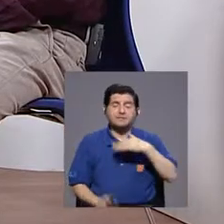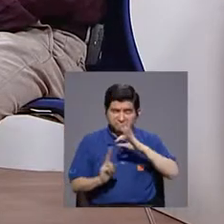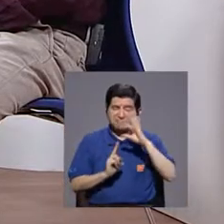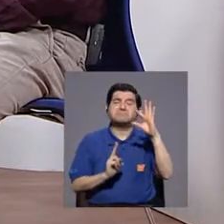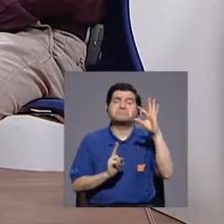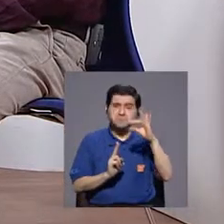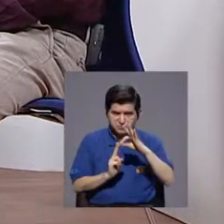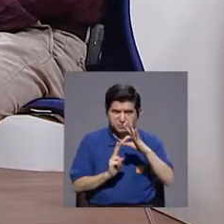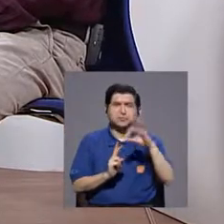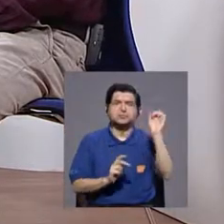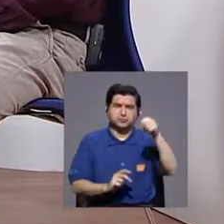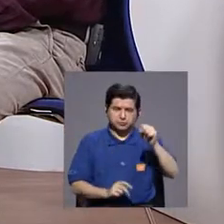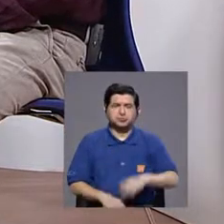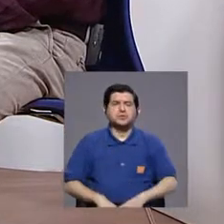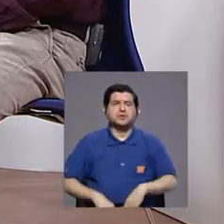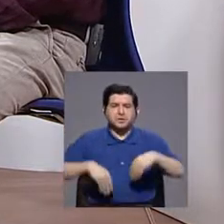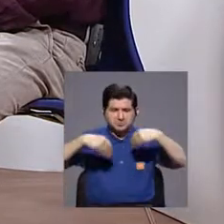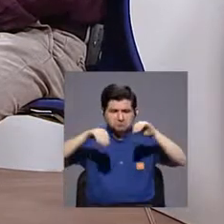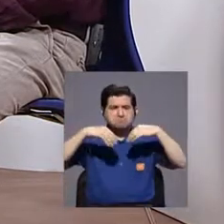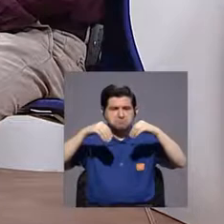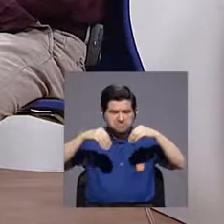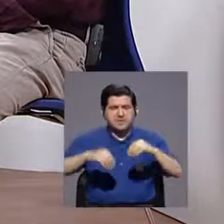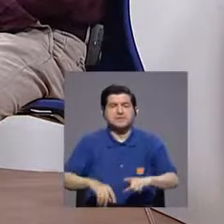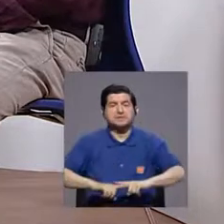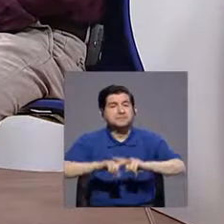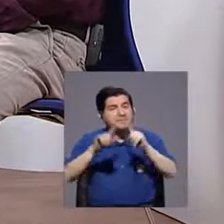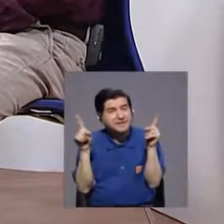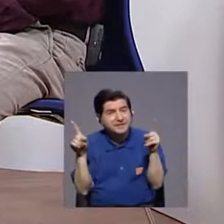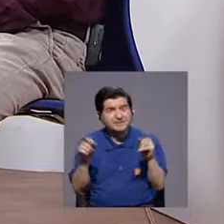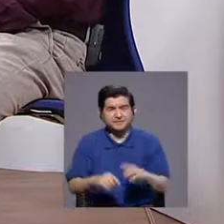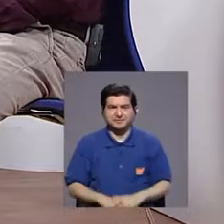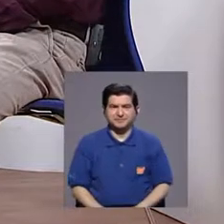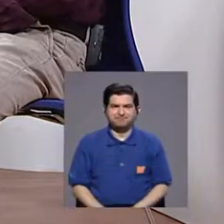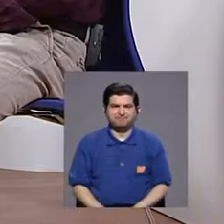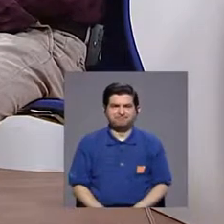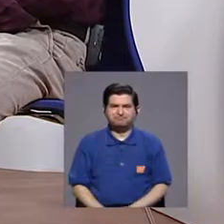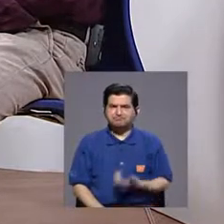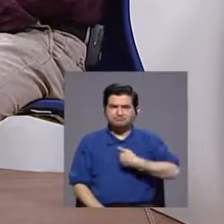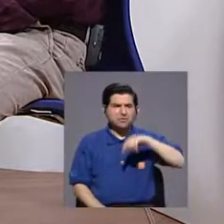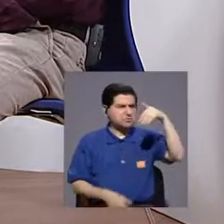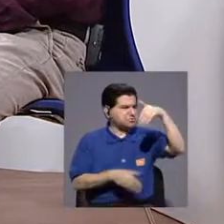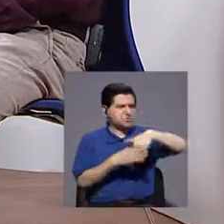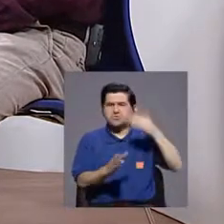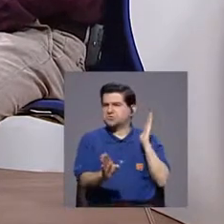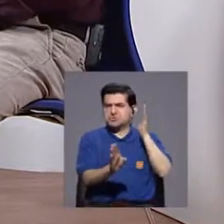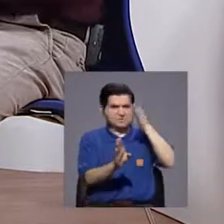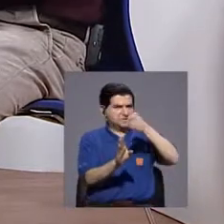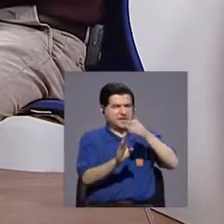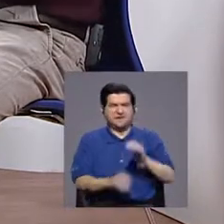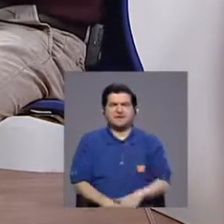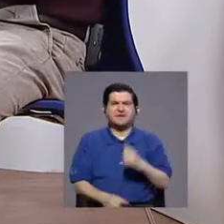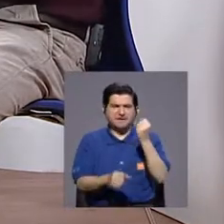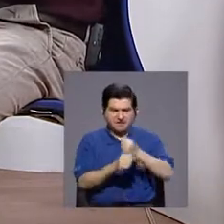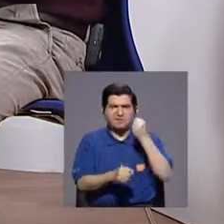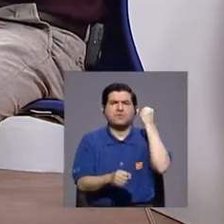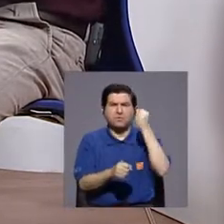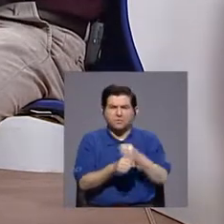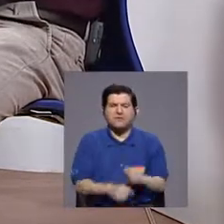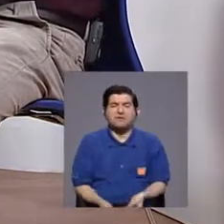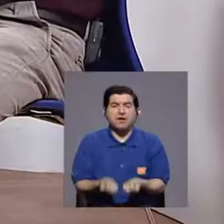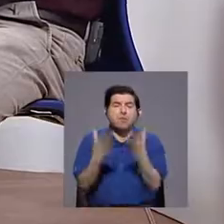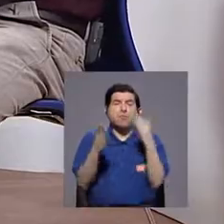doctor tenemos la opción de venta se puede hacer lo que pasa es que bueno hemos incursionado directamente en es un trabajo definitivamente